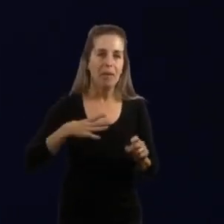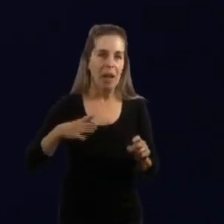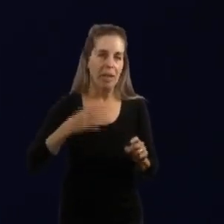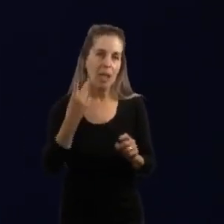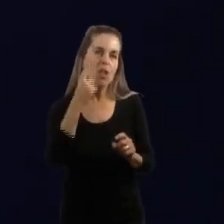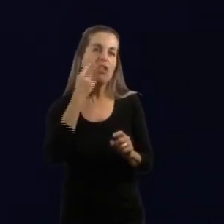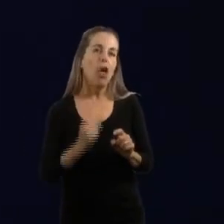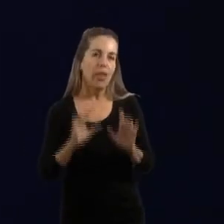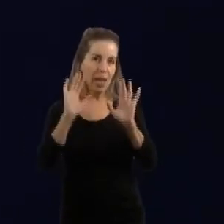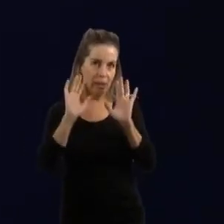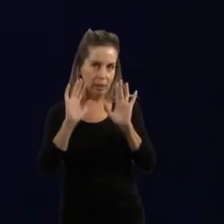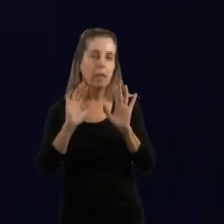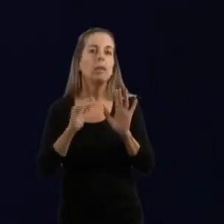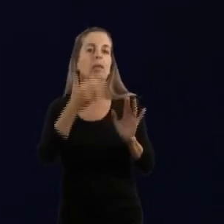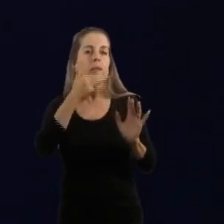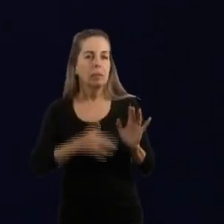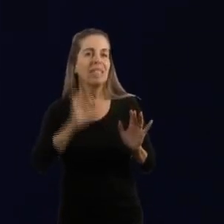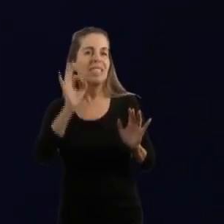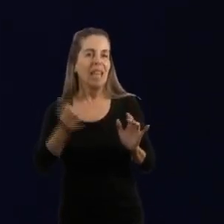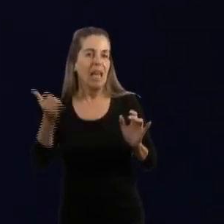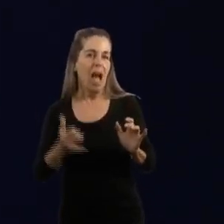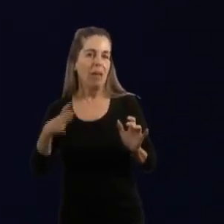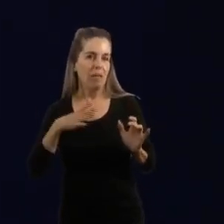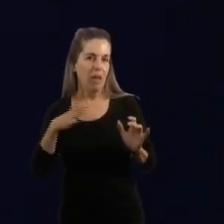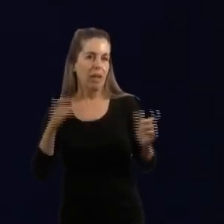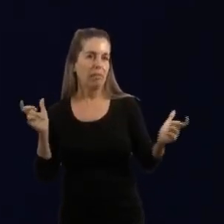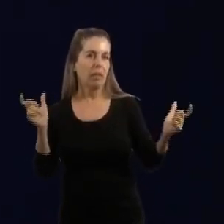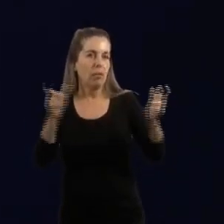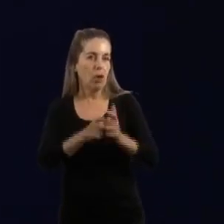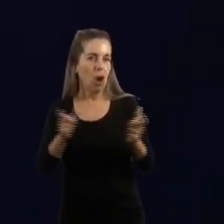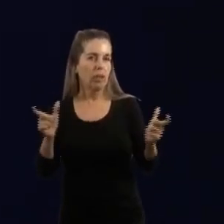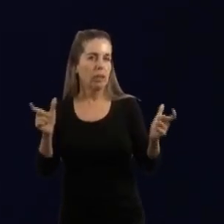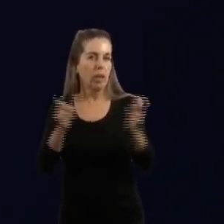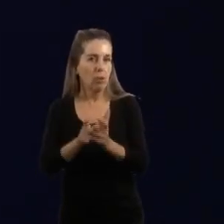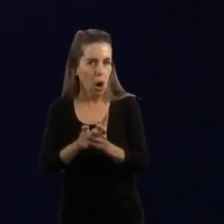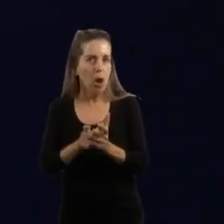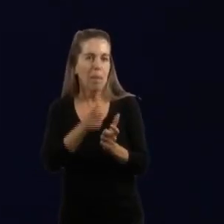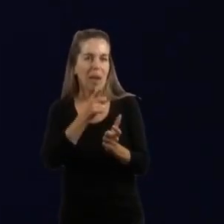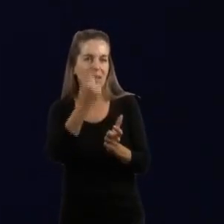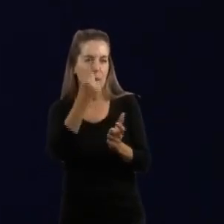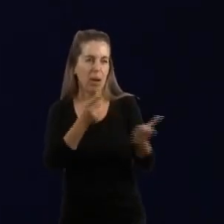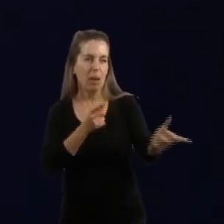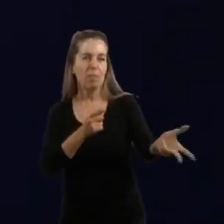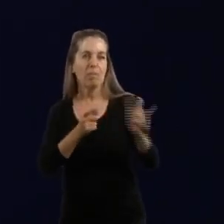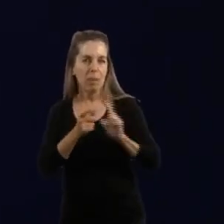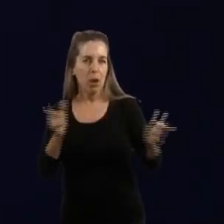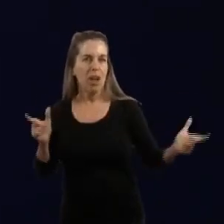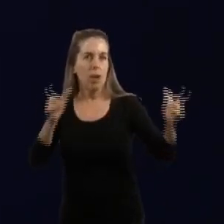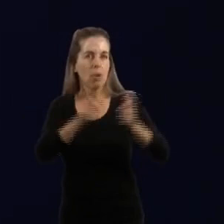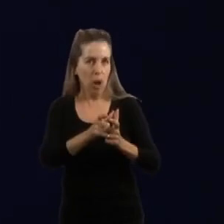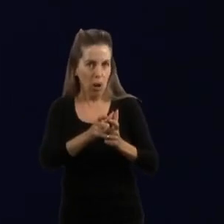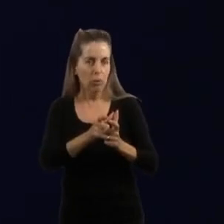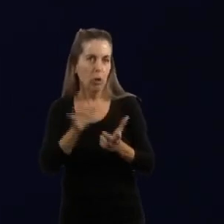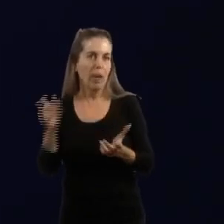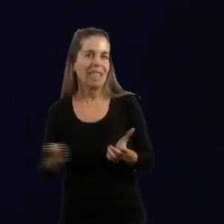48 horas y entiendo que faltan reuniones de las que, bueno, creo que una me la mencionaste en la pregunta, así que no